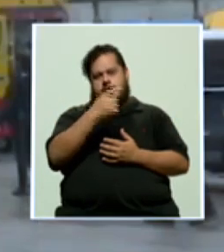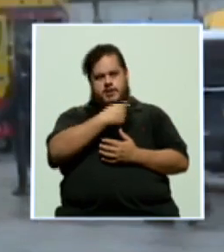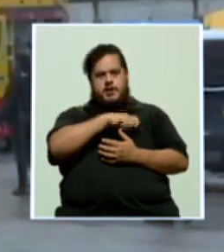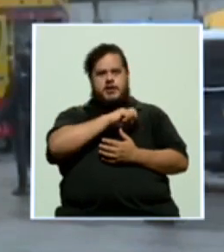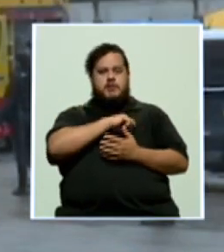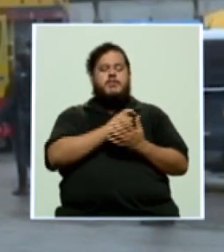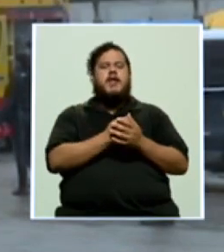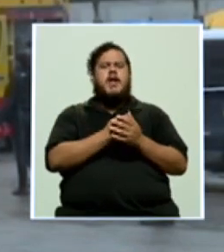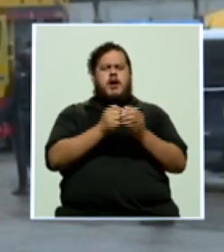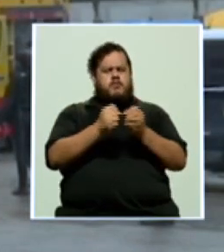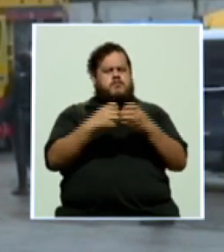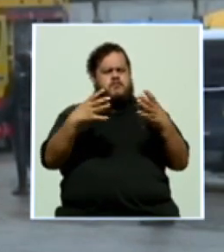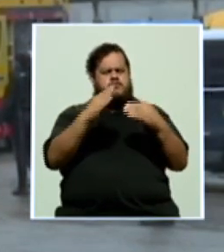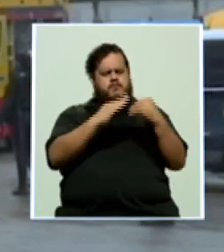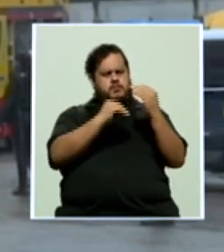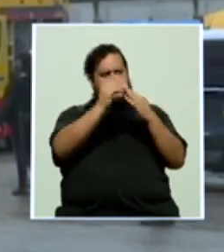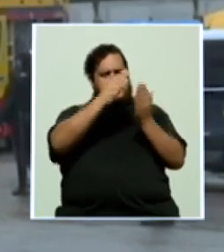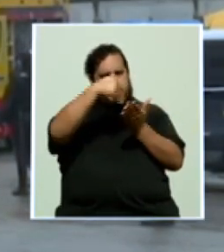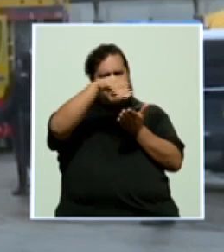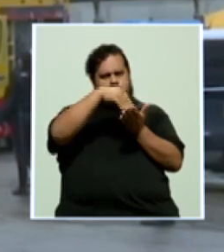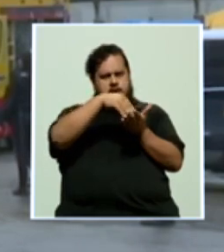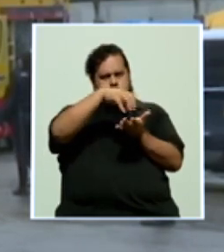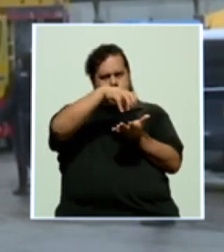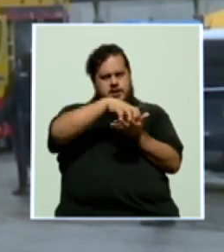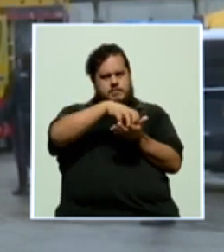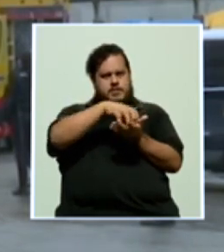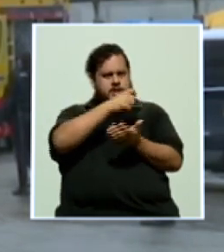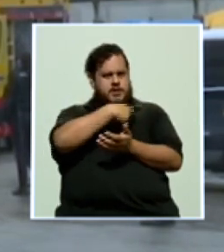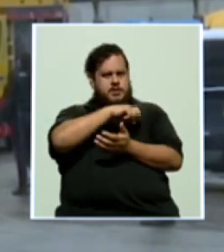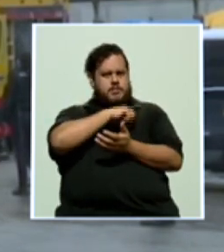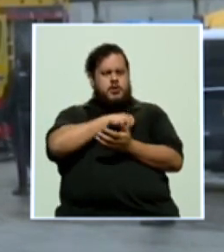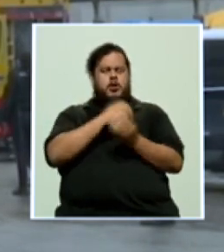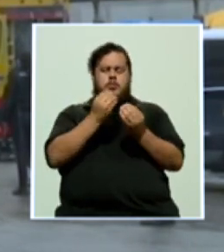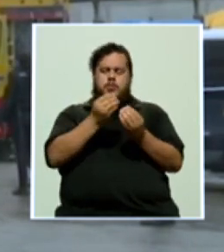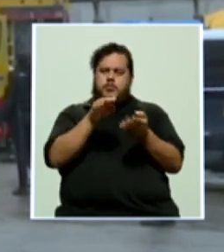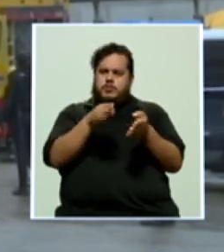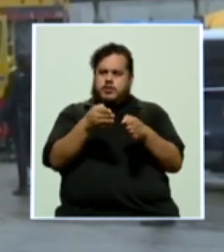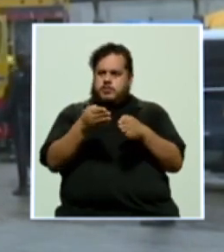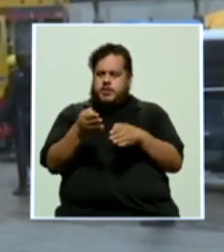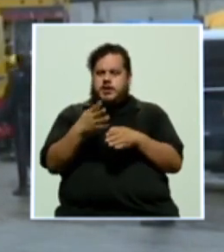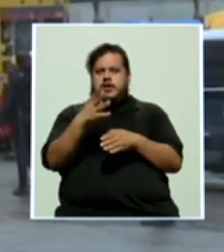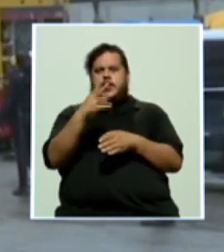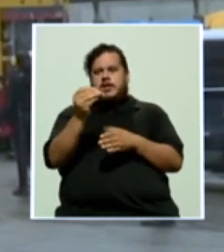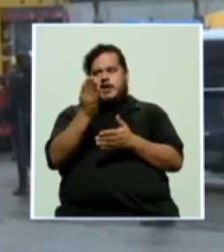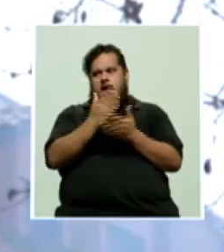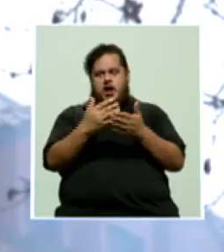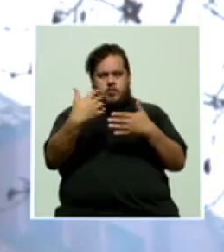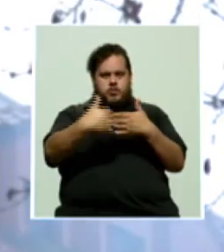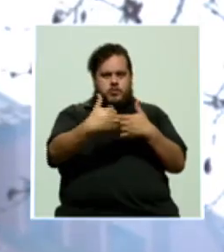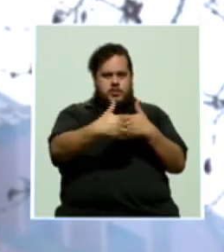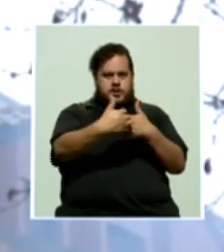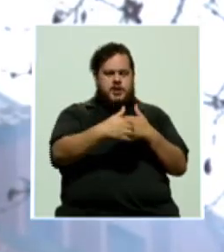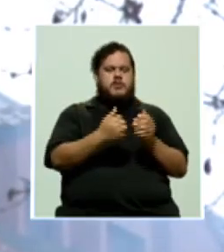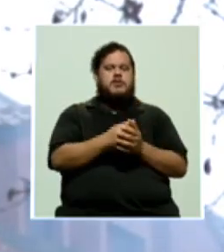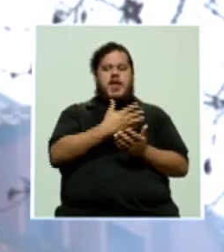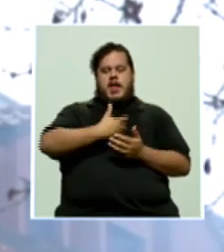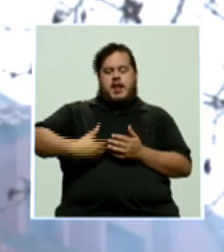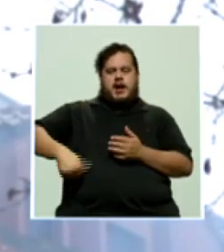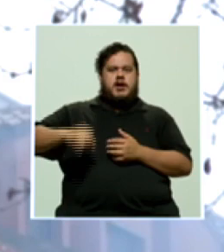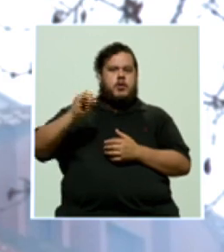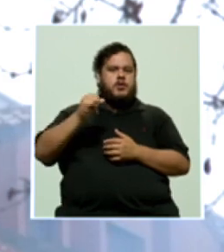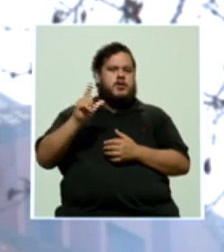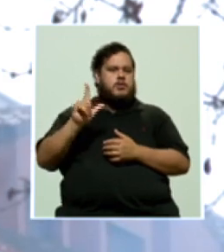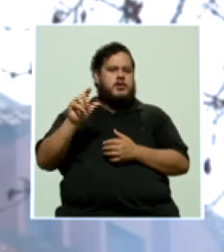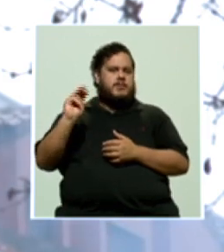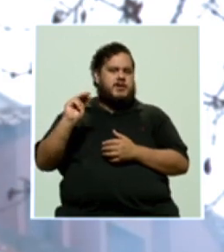en un edificio del centro de la capital española, provocó muertes y dejó varios heridos. El alcalde José Luis Martínez